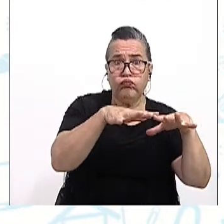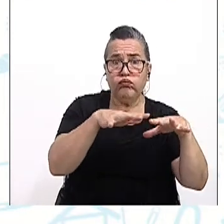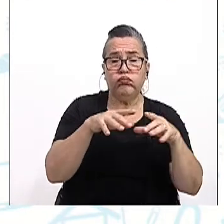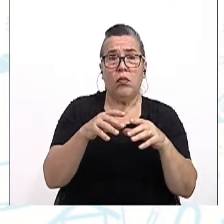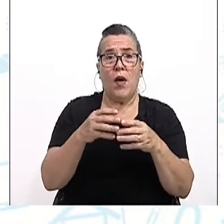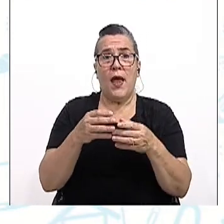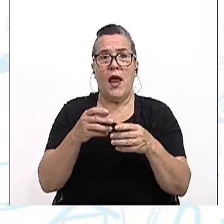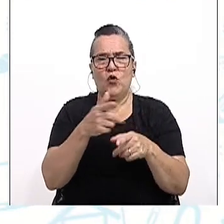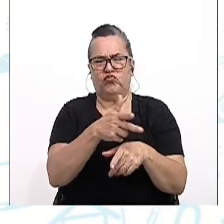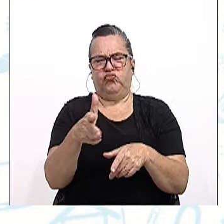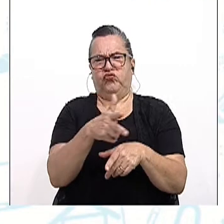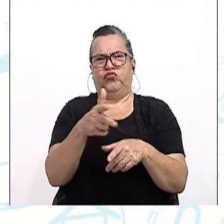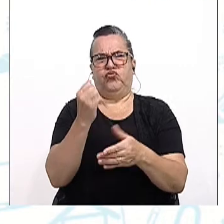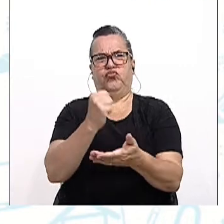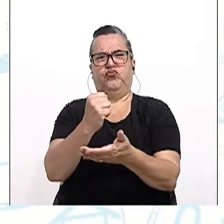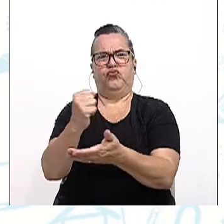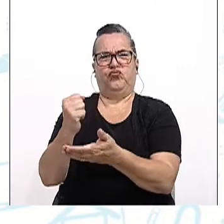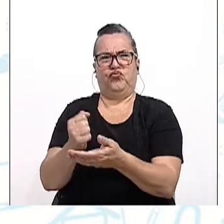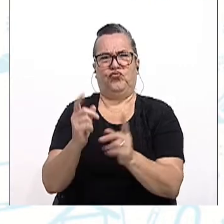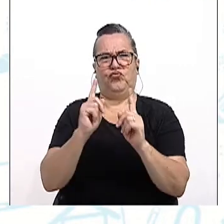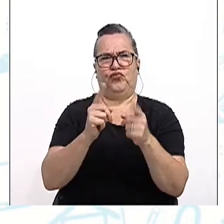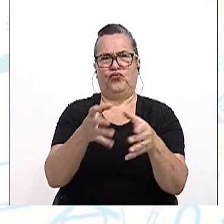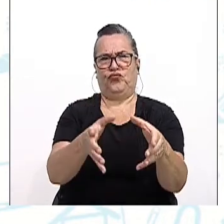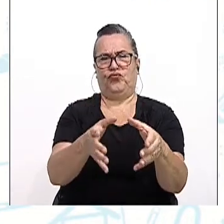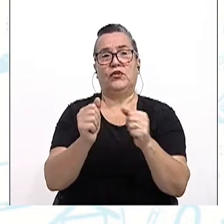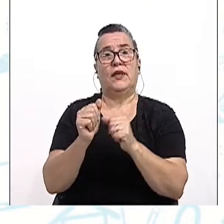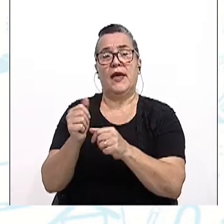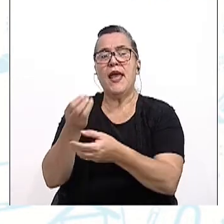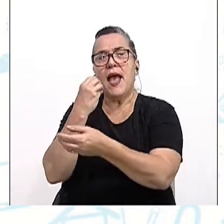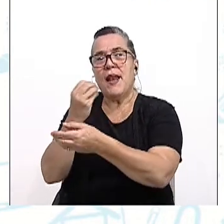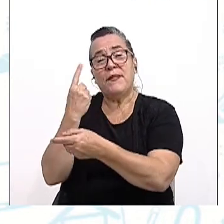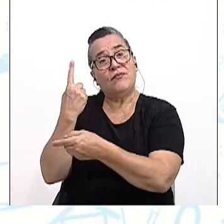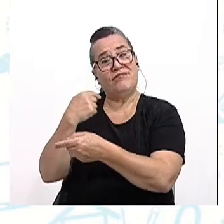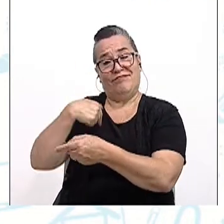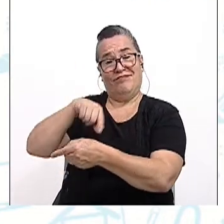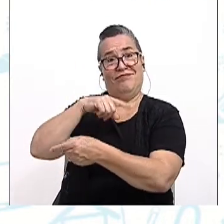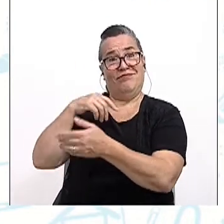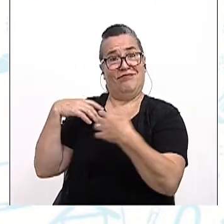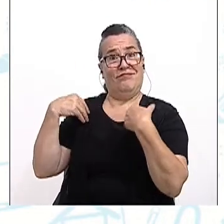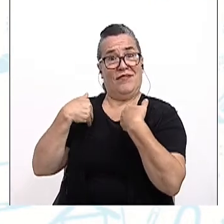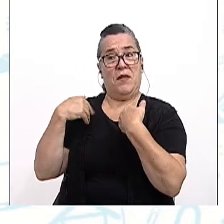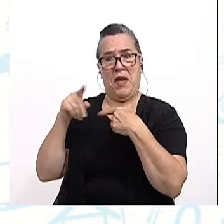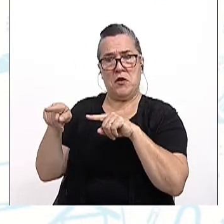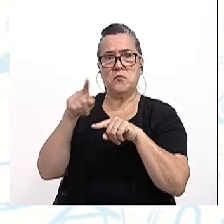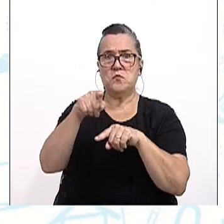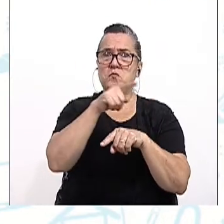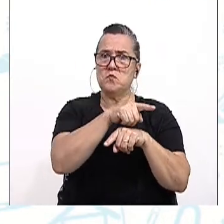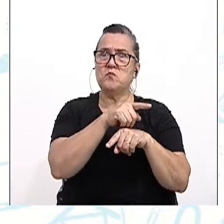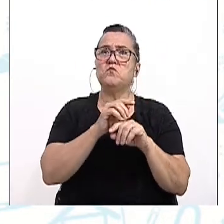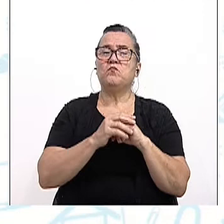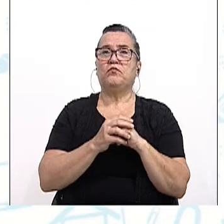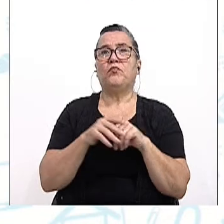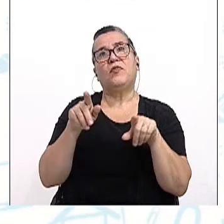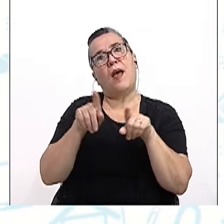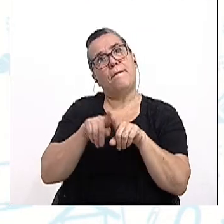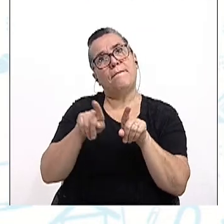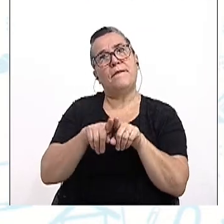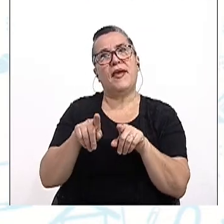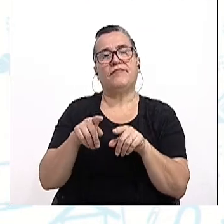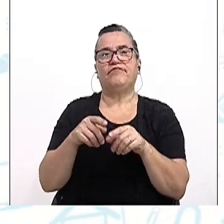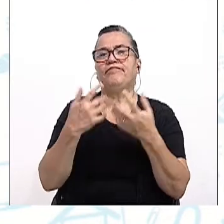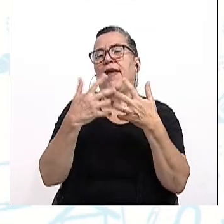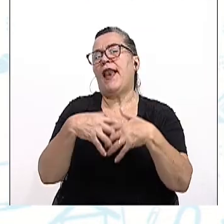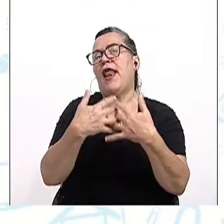los plaguicidas y además en los alimentos para nuestros animales. Otro ejemplo